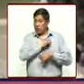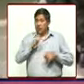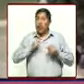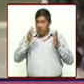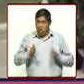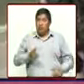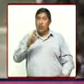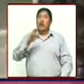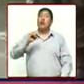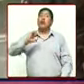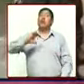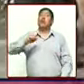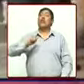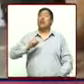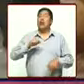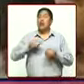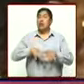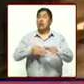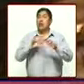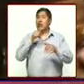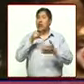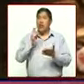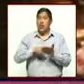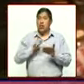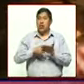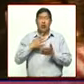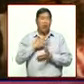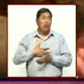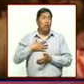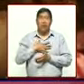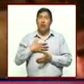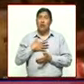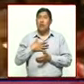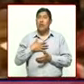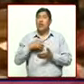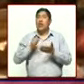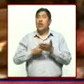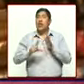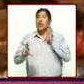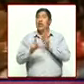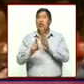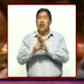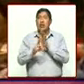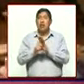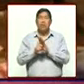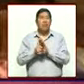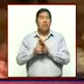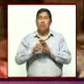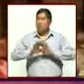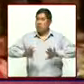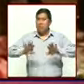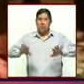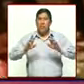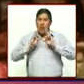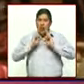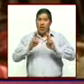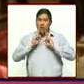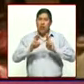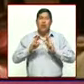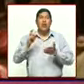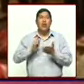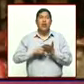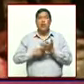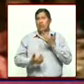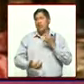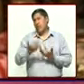quien estaba en esta movilización, quienes están exigiendo, por favor, que se abroguen estas leyes. Se requieren respuestas para